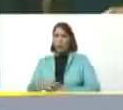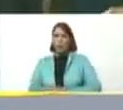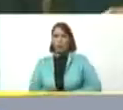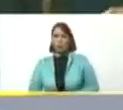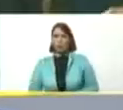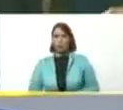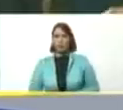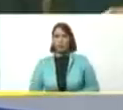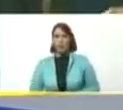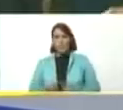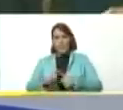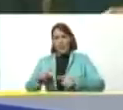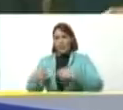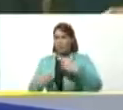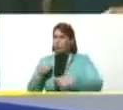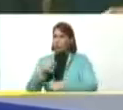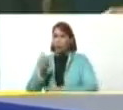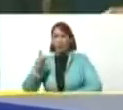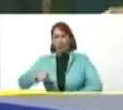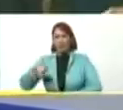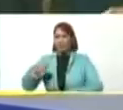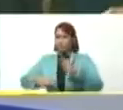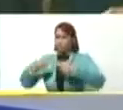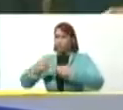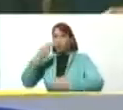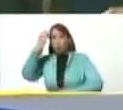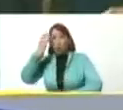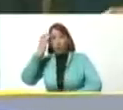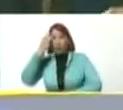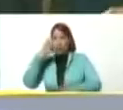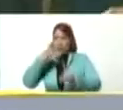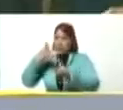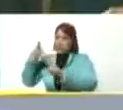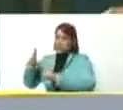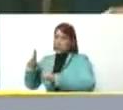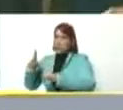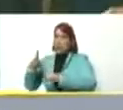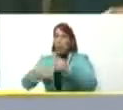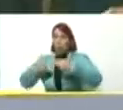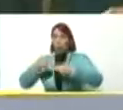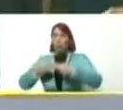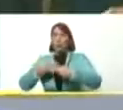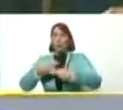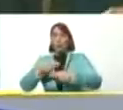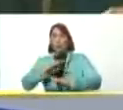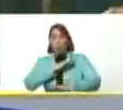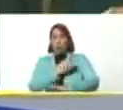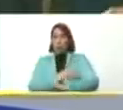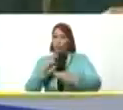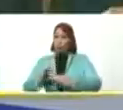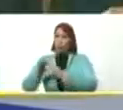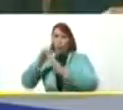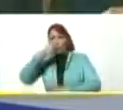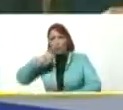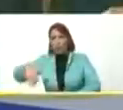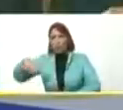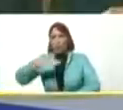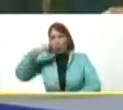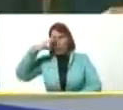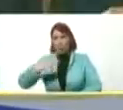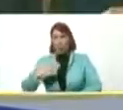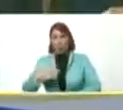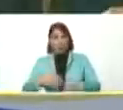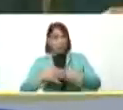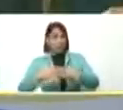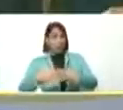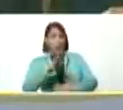Y para esa revolución necesitamos construir conciencia y construir una poderosa unión cívico-militar. Y por ahí se fue 40 minutos